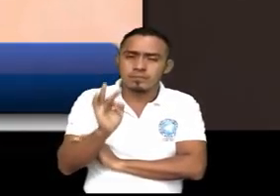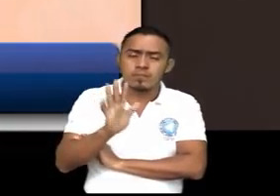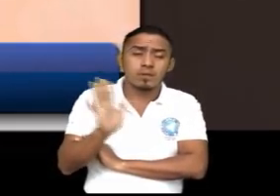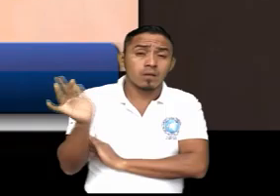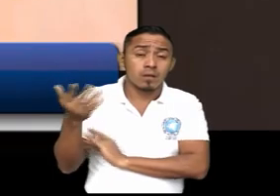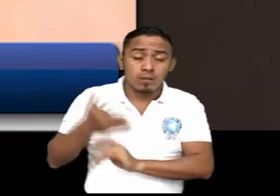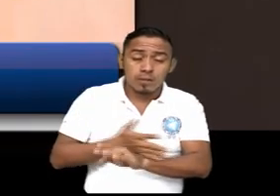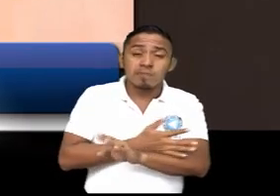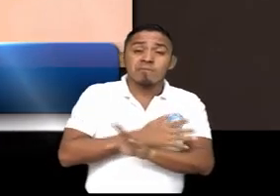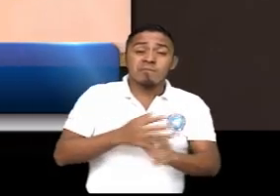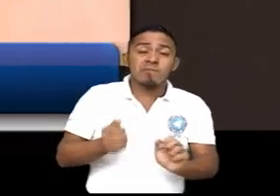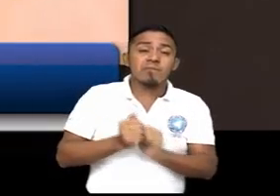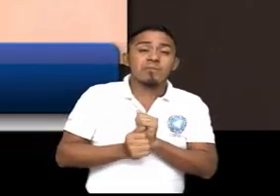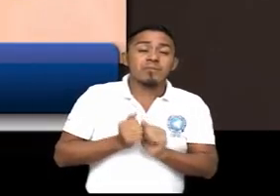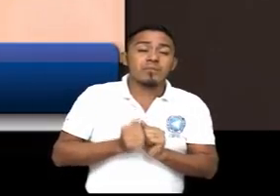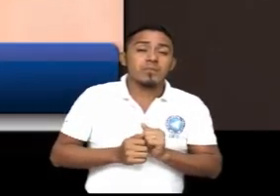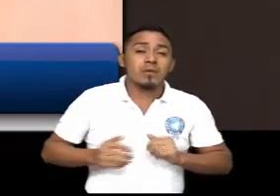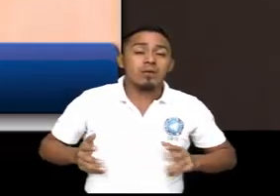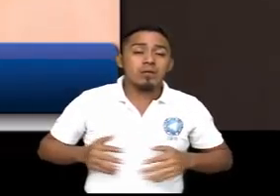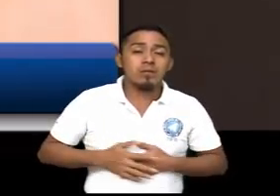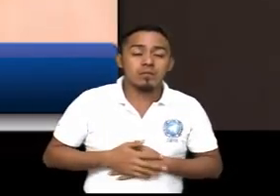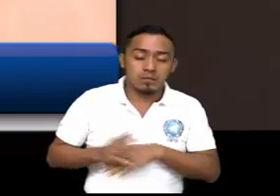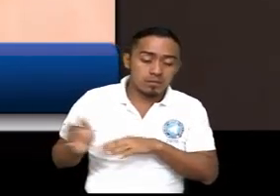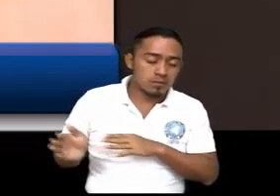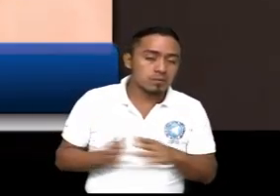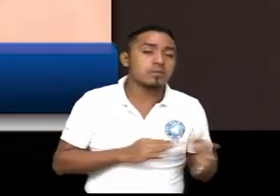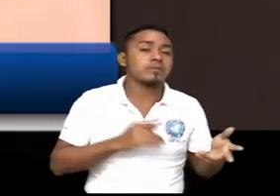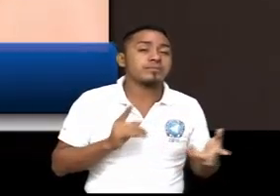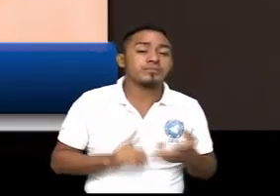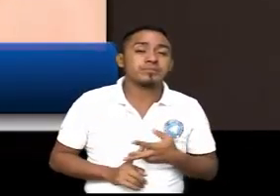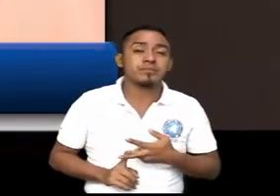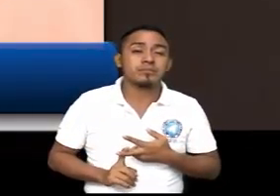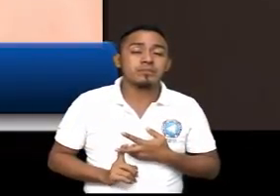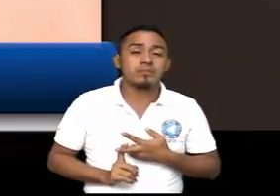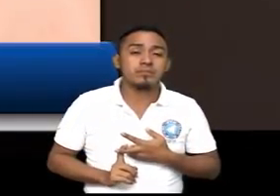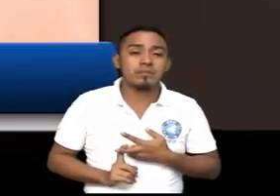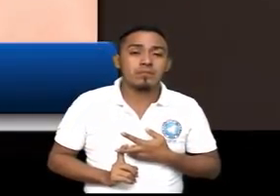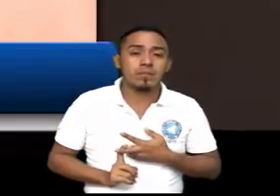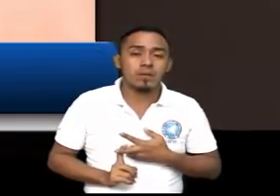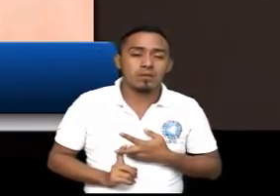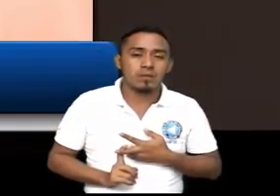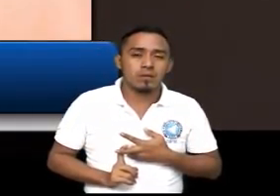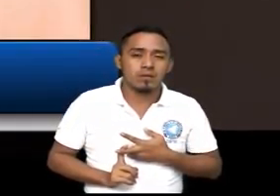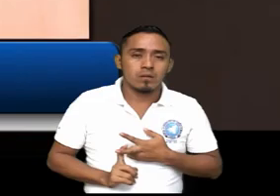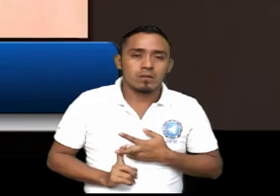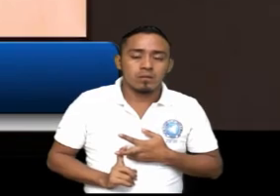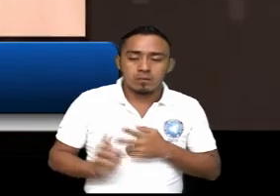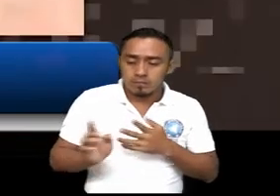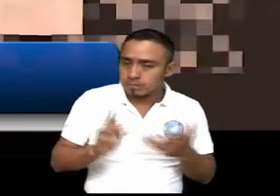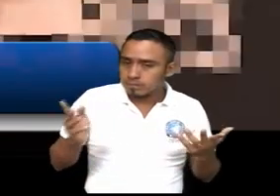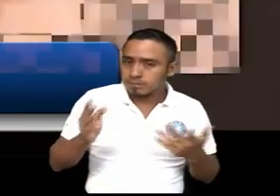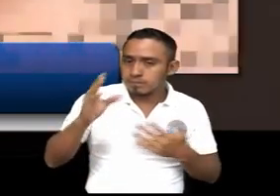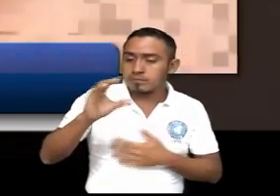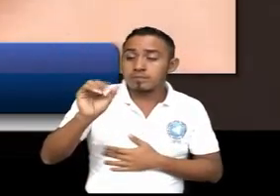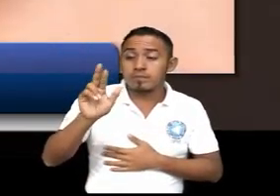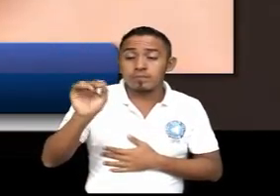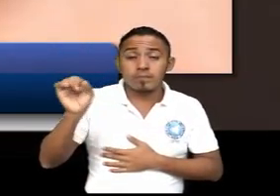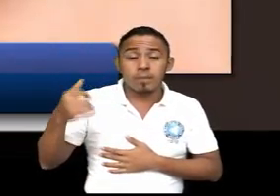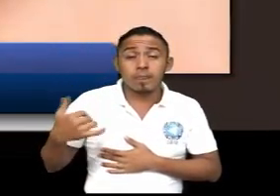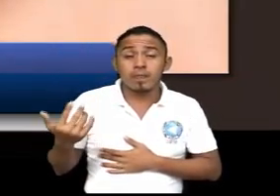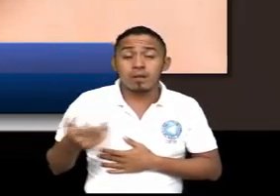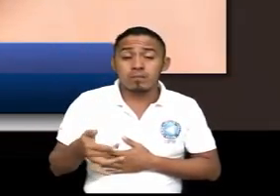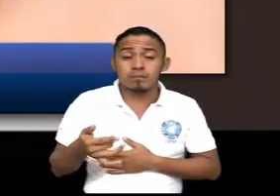con anticipación que tenemos un problema. Lo otro también, estamos hablando de que una de las causas son de